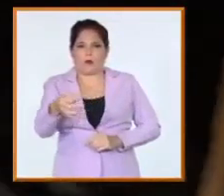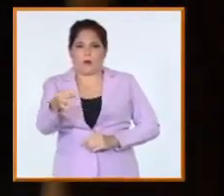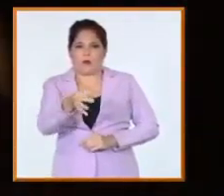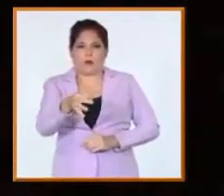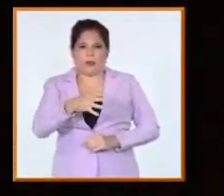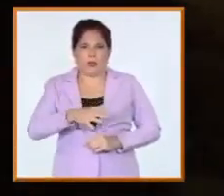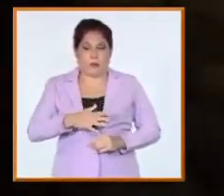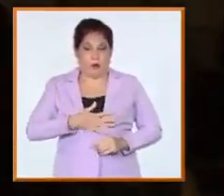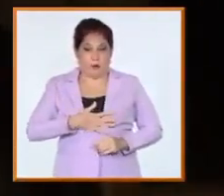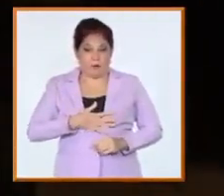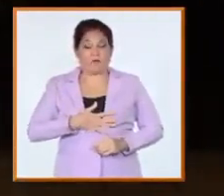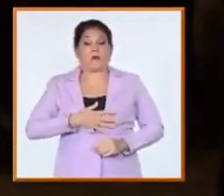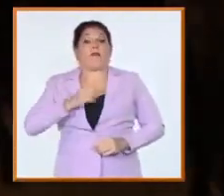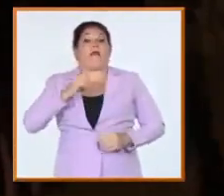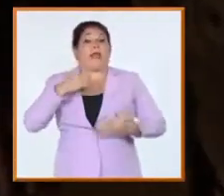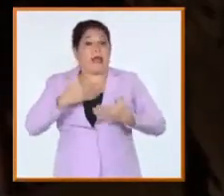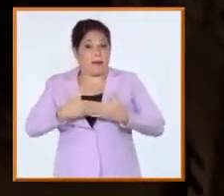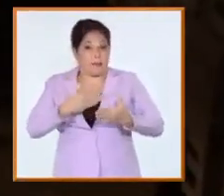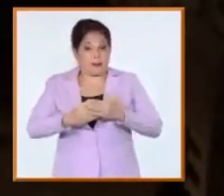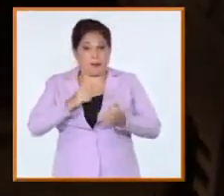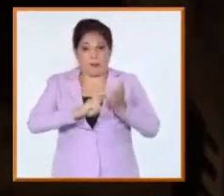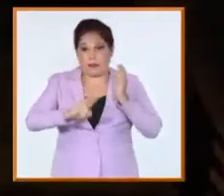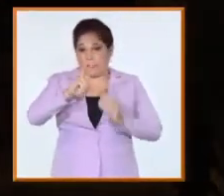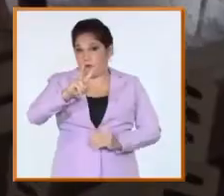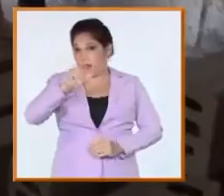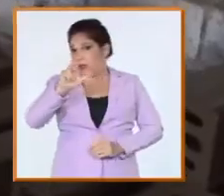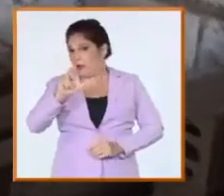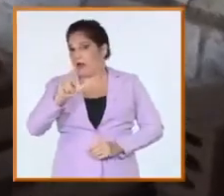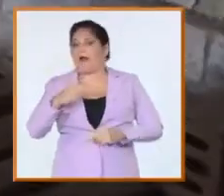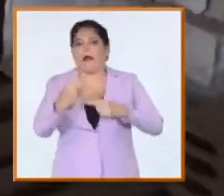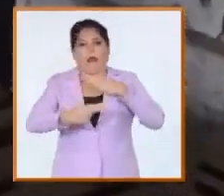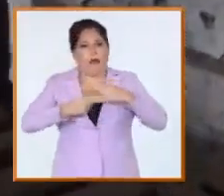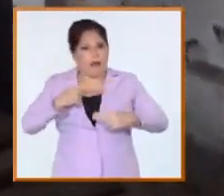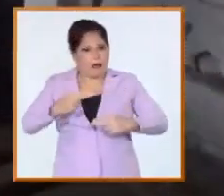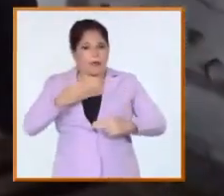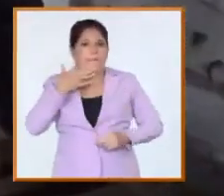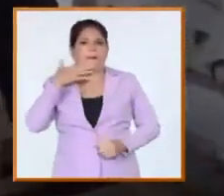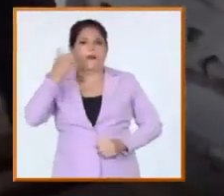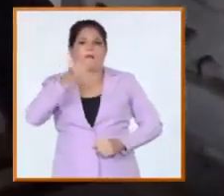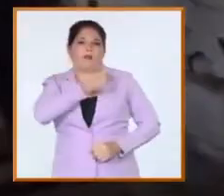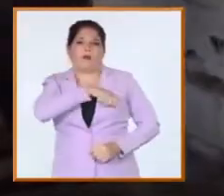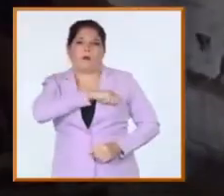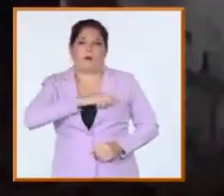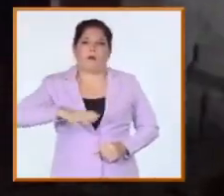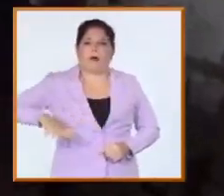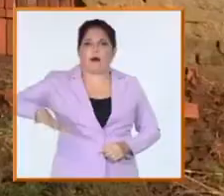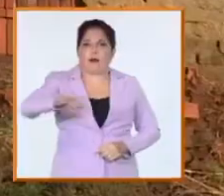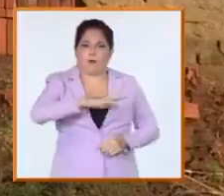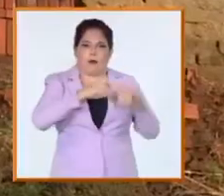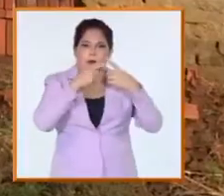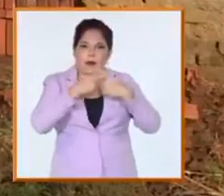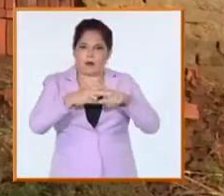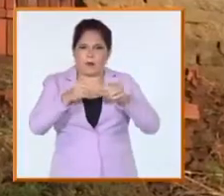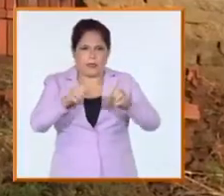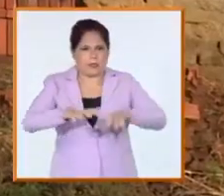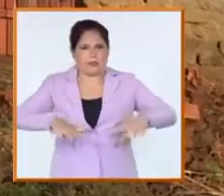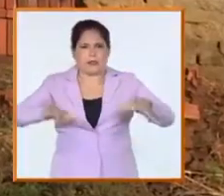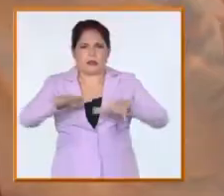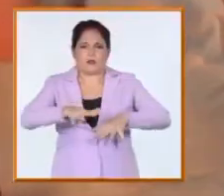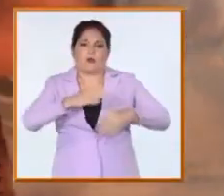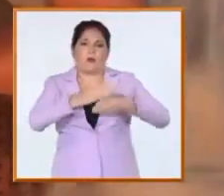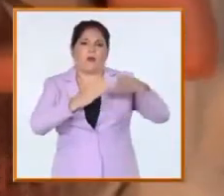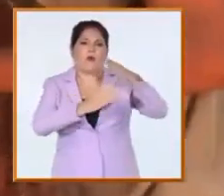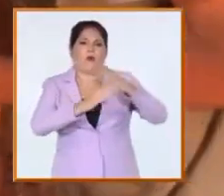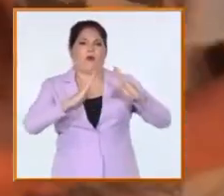No cabe duda que esta empresa Villa clareña ha encontrado el camino que va en beneficio de todos en busca no sólo de crecer en cantidad